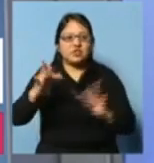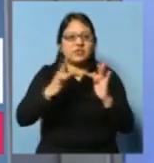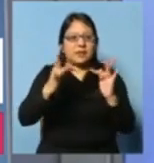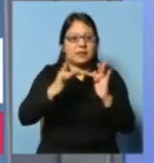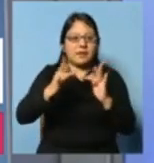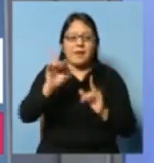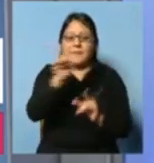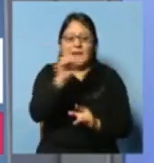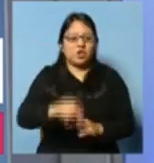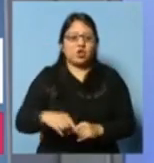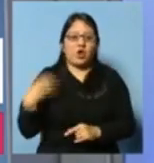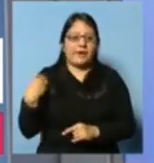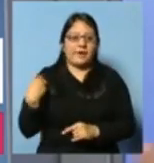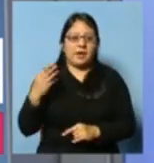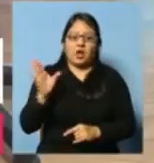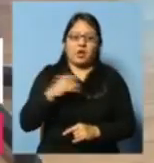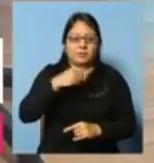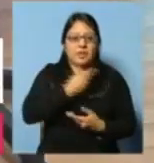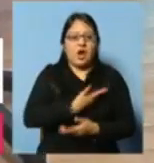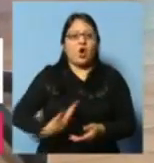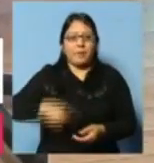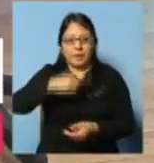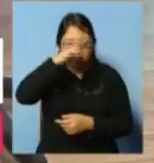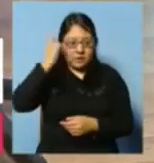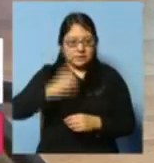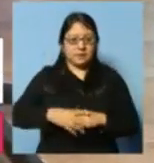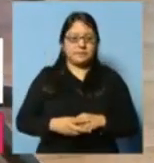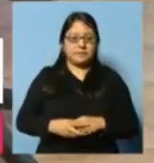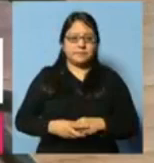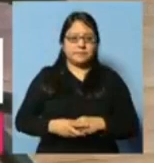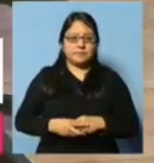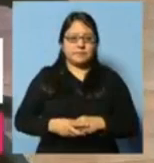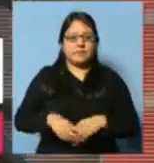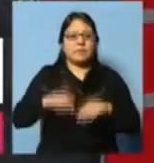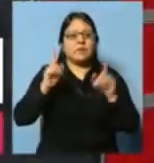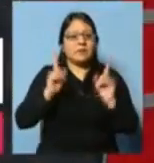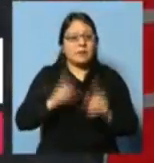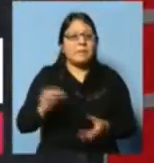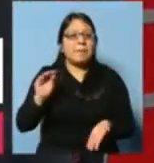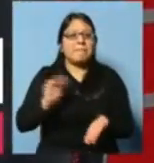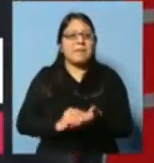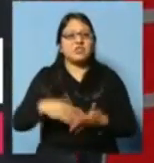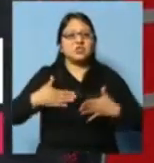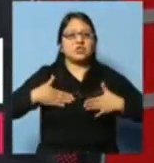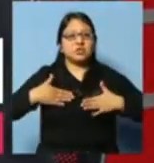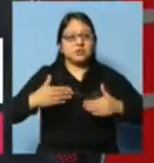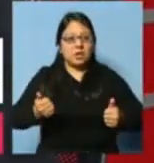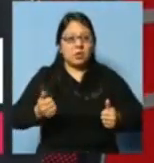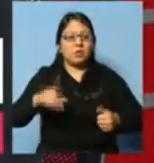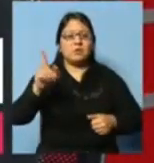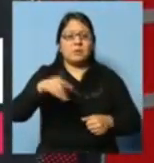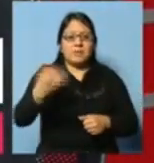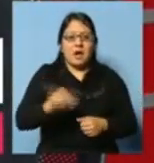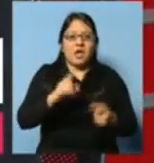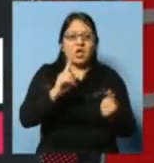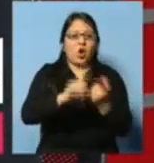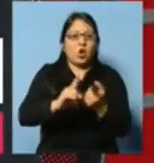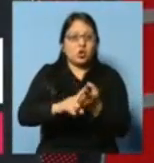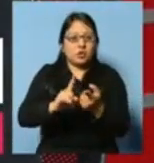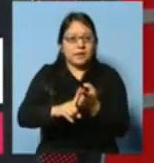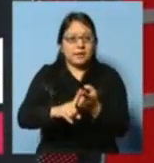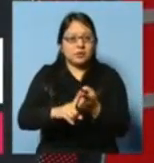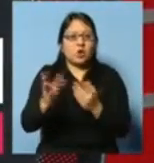del gobierno nacional tiene y sobre todo con la salud porque a veces van médicos de acá se ponen en contacto con los de